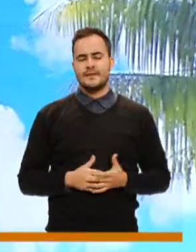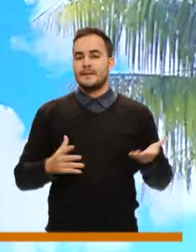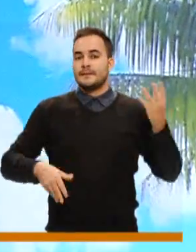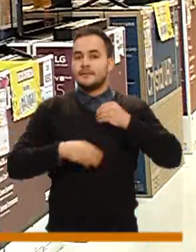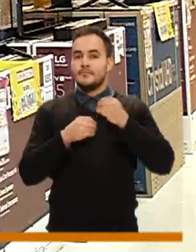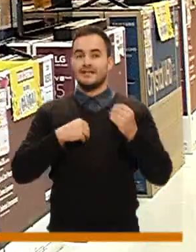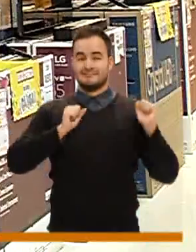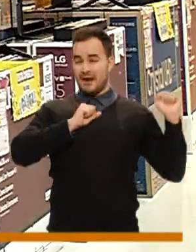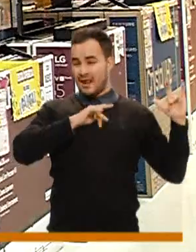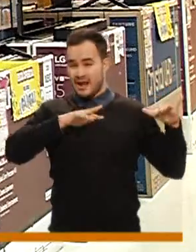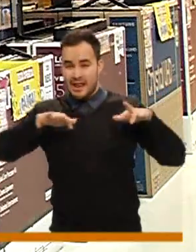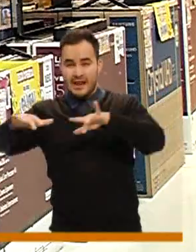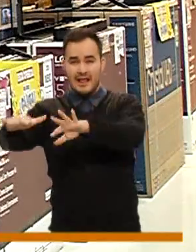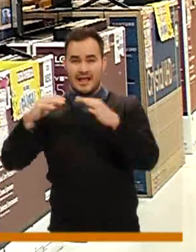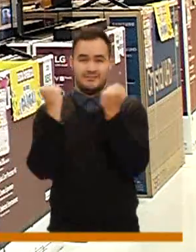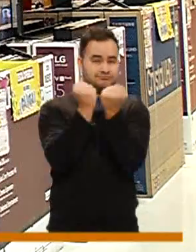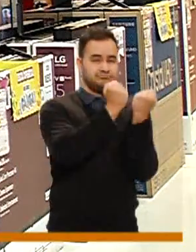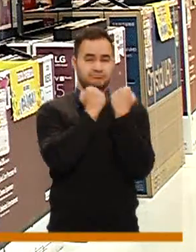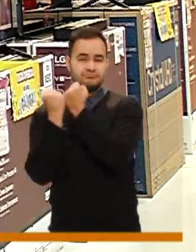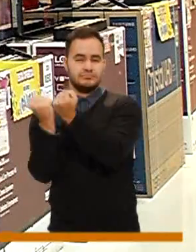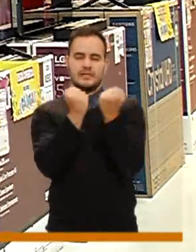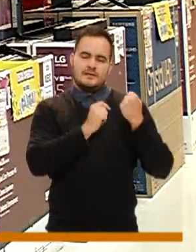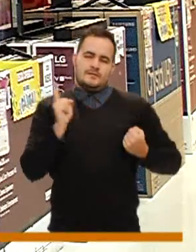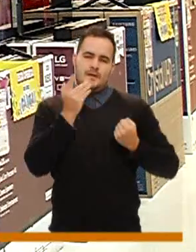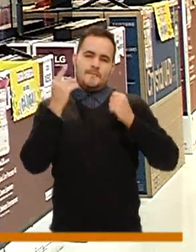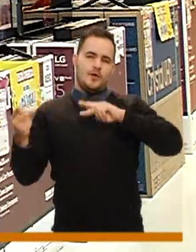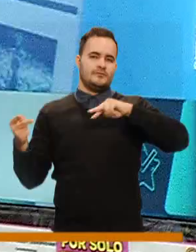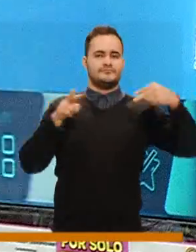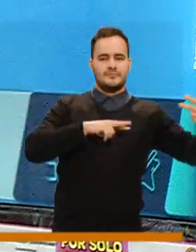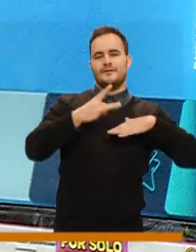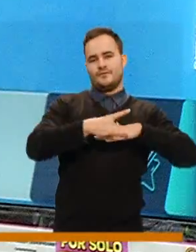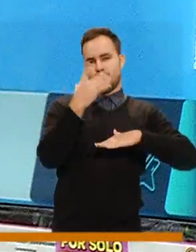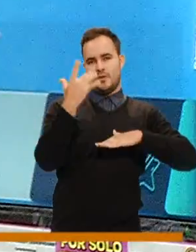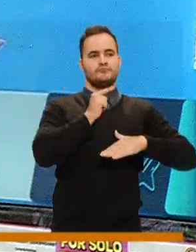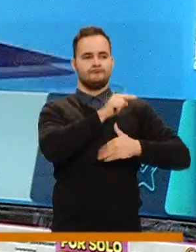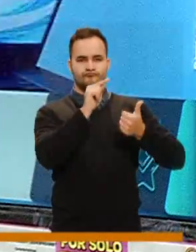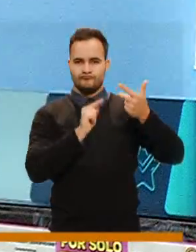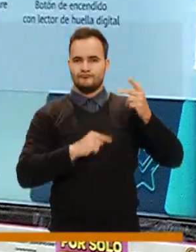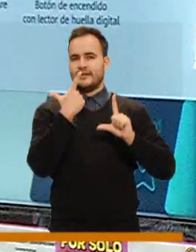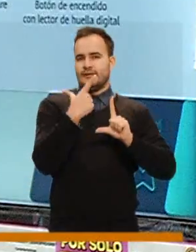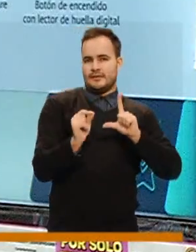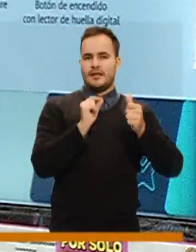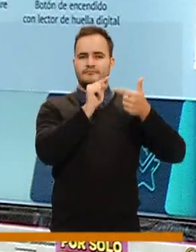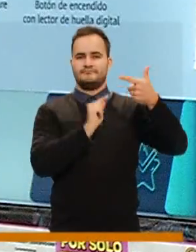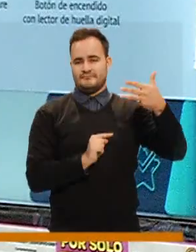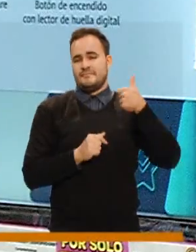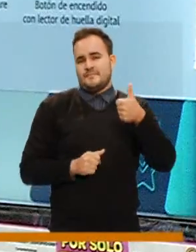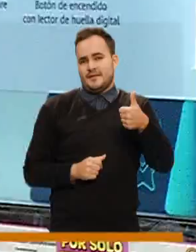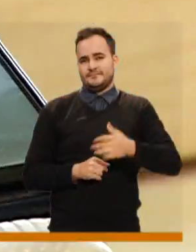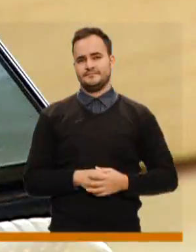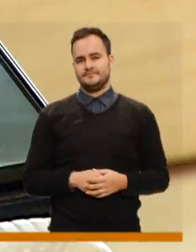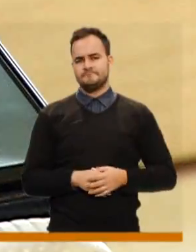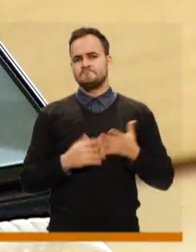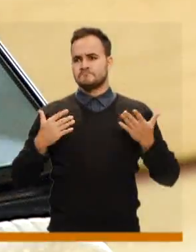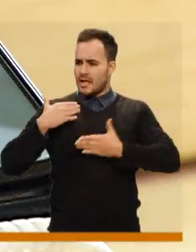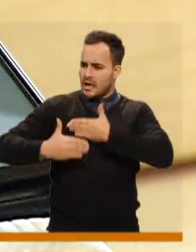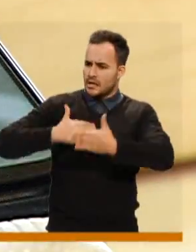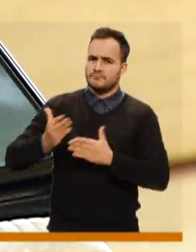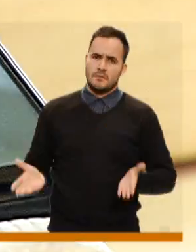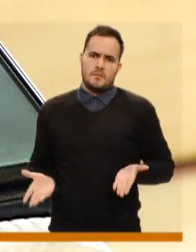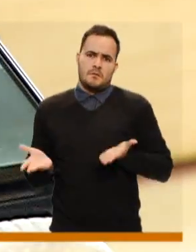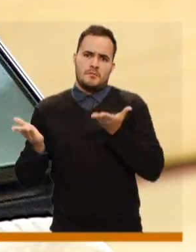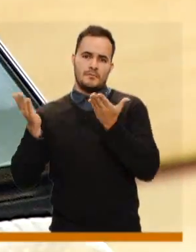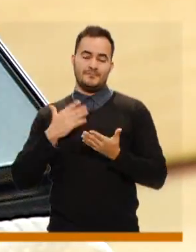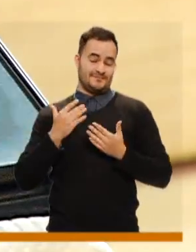importante. Adicionalmente, para poder evitar todas las aglomeraciones, se va a hacer por todos los medios electrónicos y digitales. Hemos